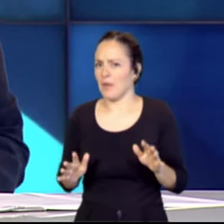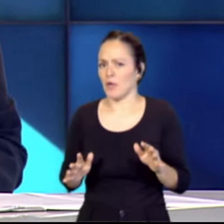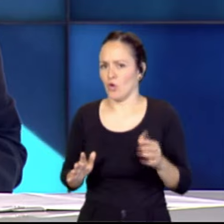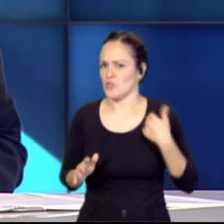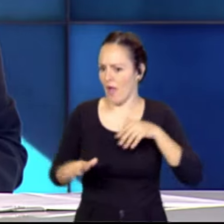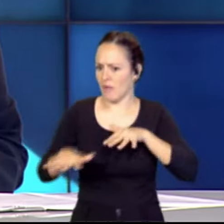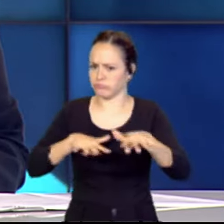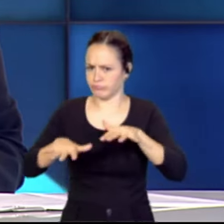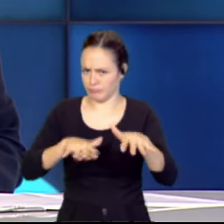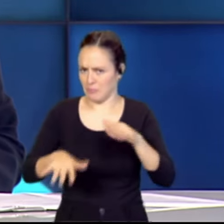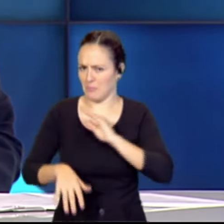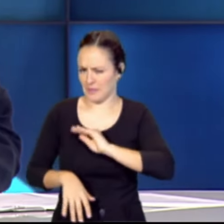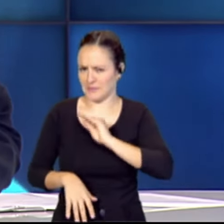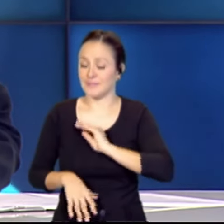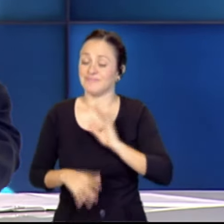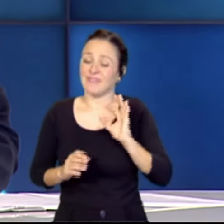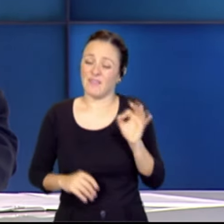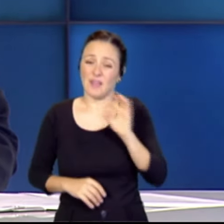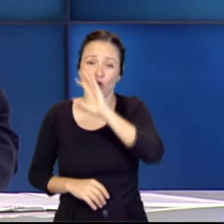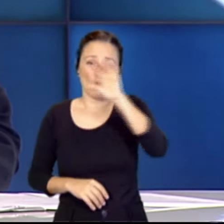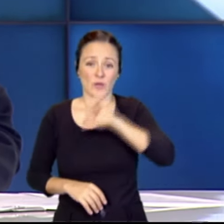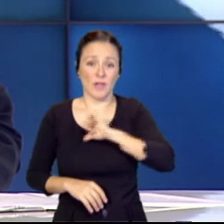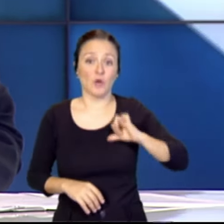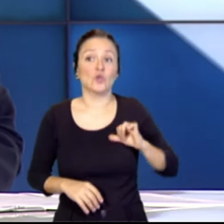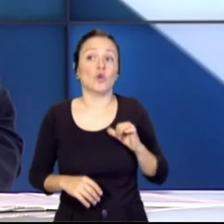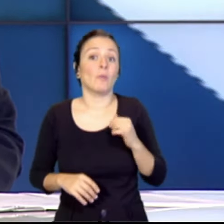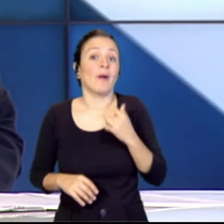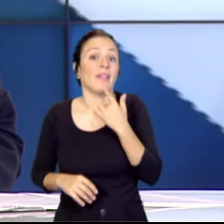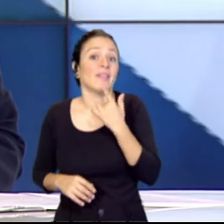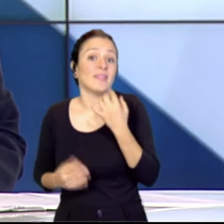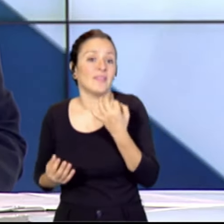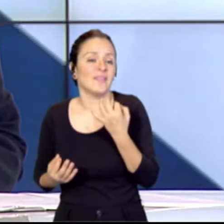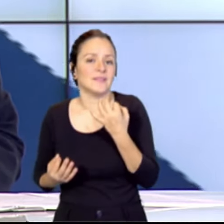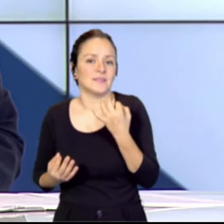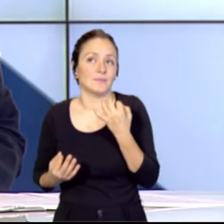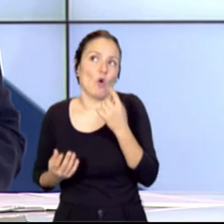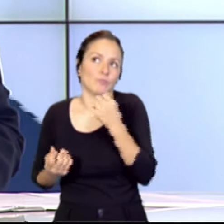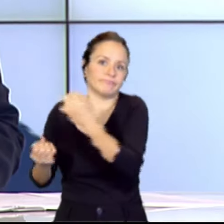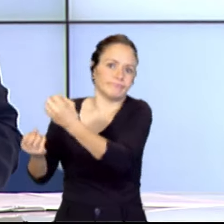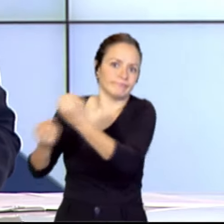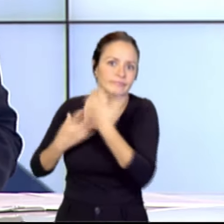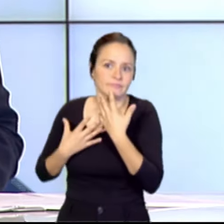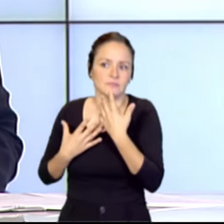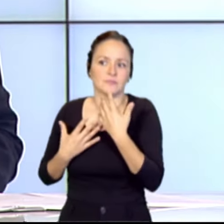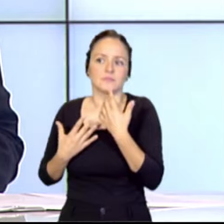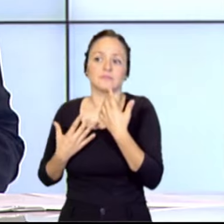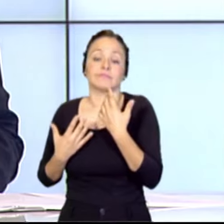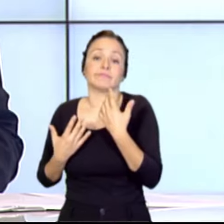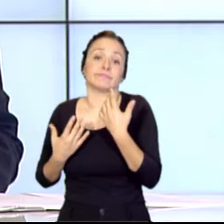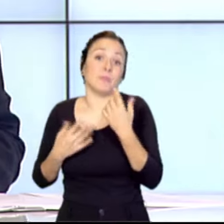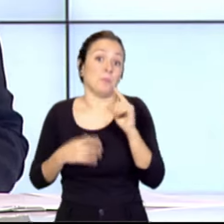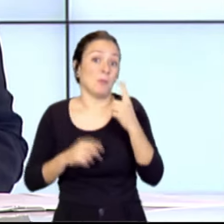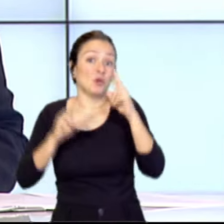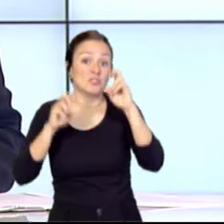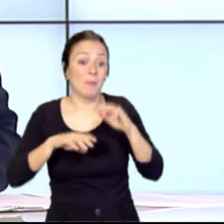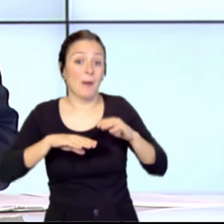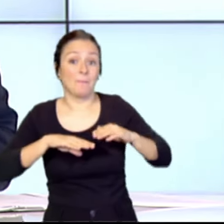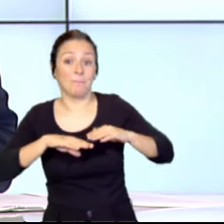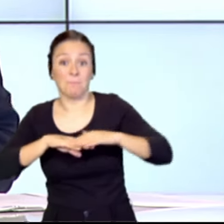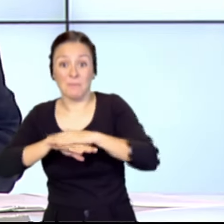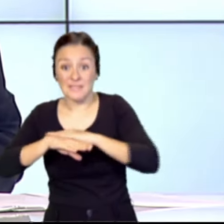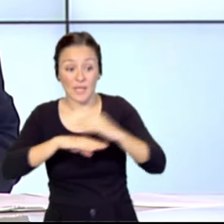más si es verdad que las comunidades autónomas lo que nos dicen es eh lo que nos han manifestado es primero que el dinero que el Ministerio tenía